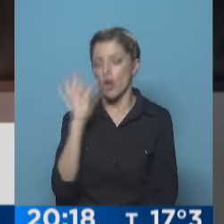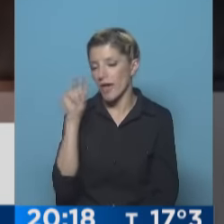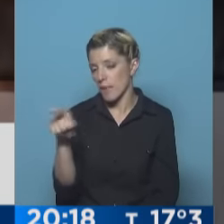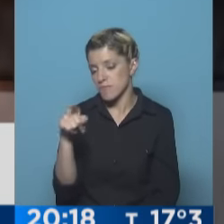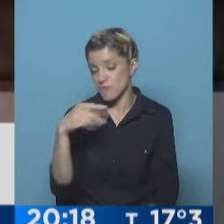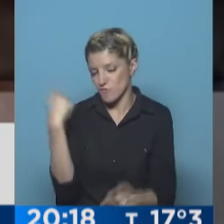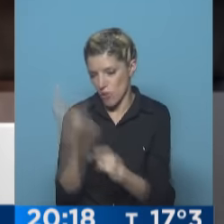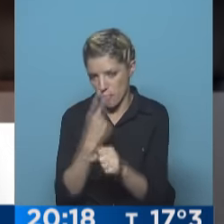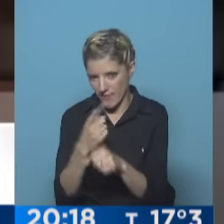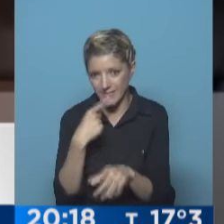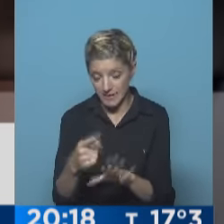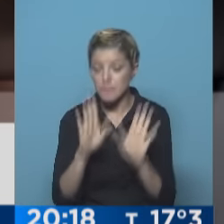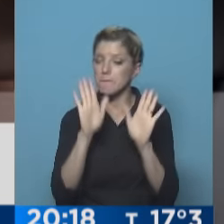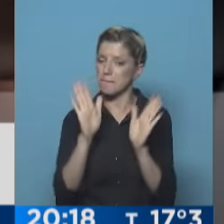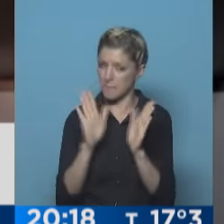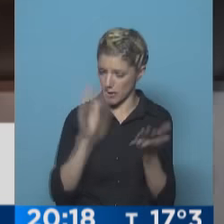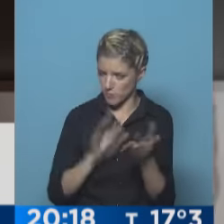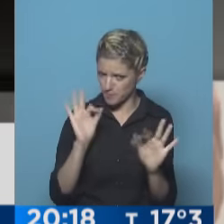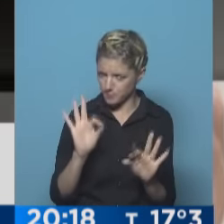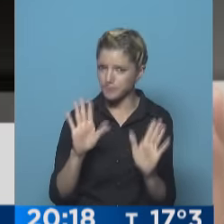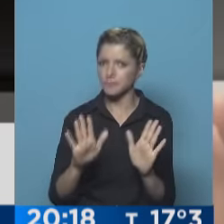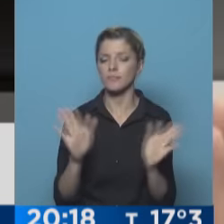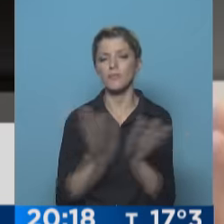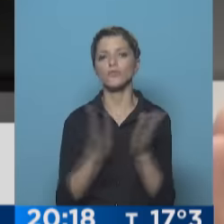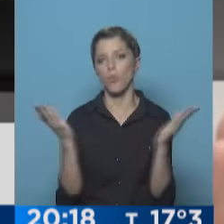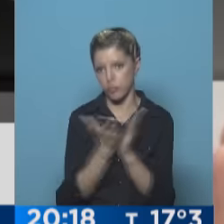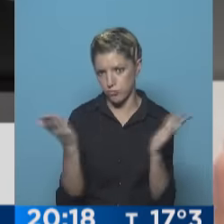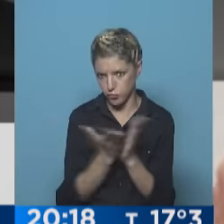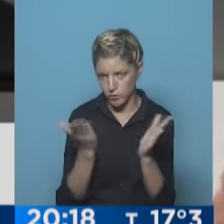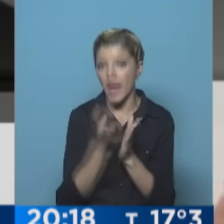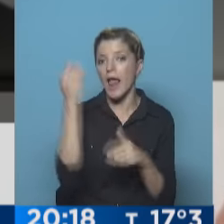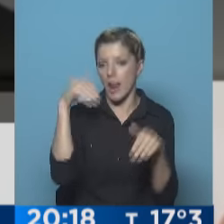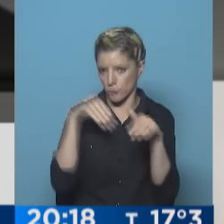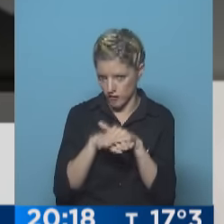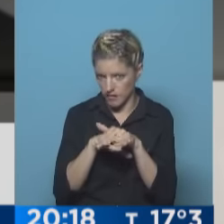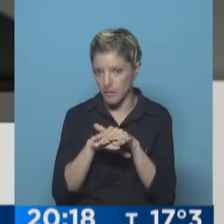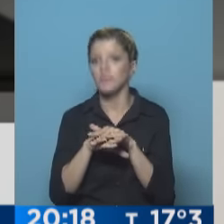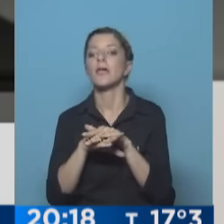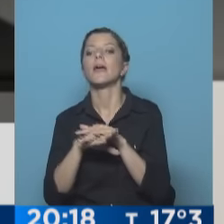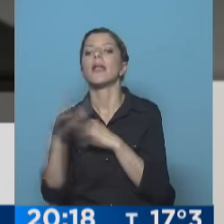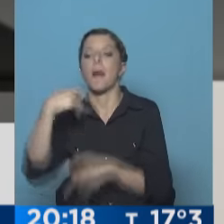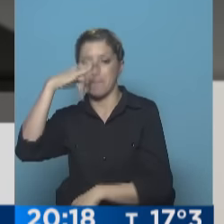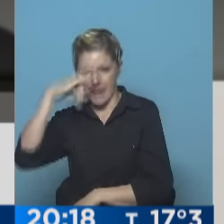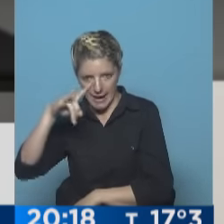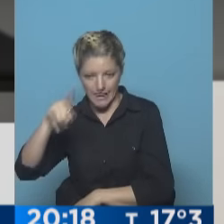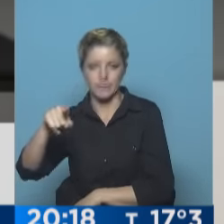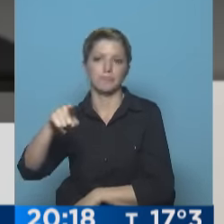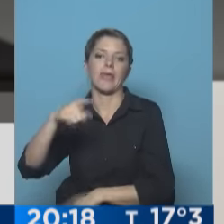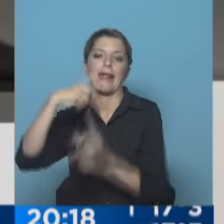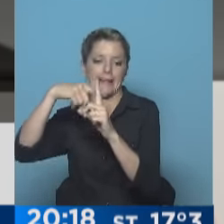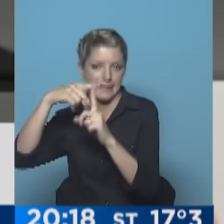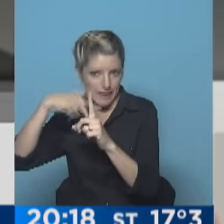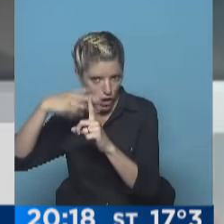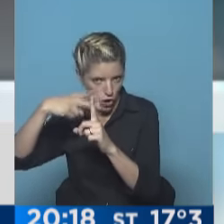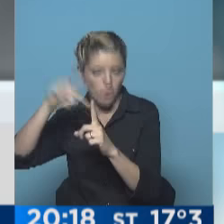decir, pero el análisis es: me fumé las reservas, me fumé las vacas, me fumé el trigo,